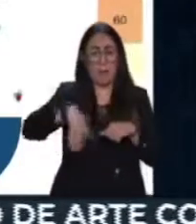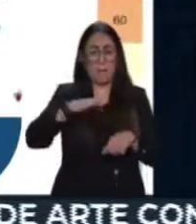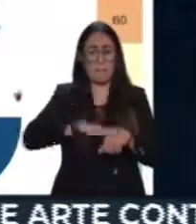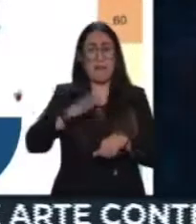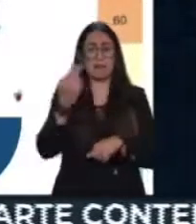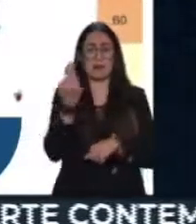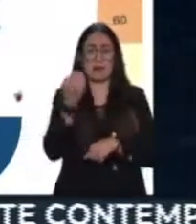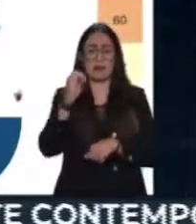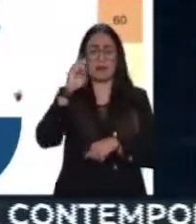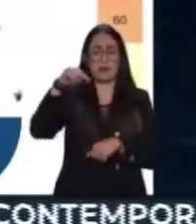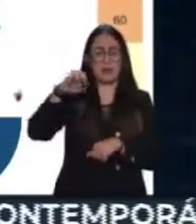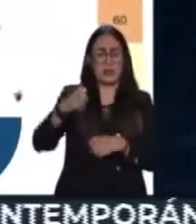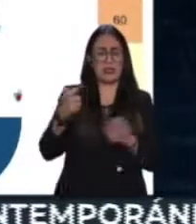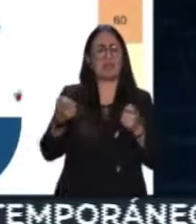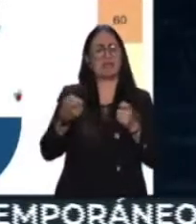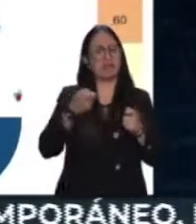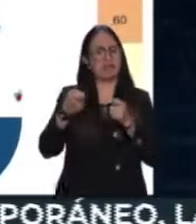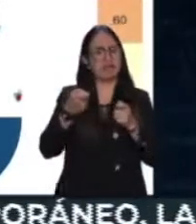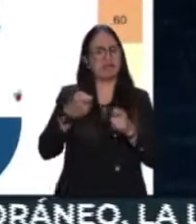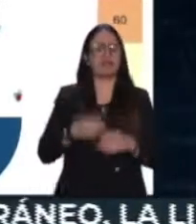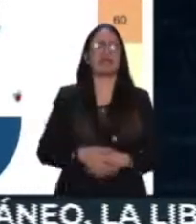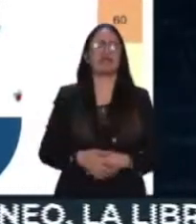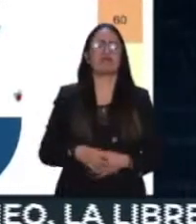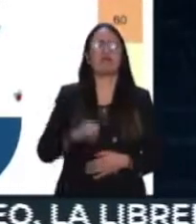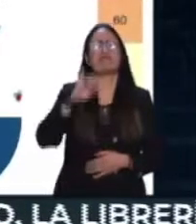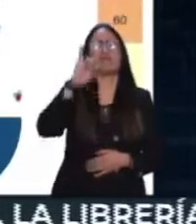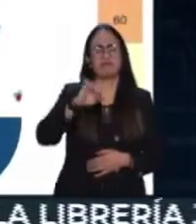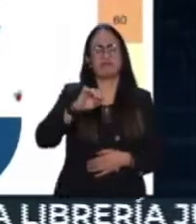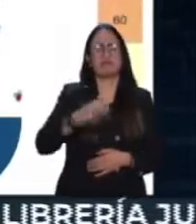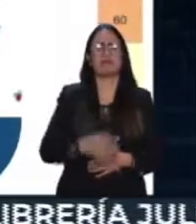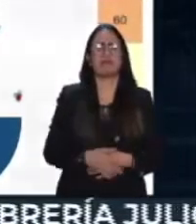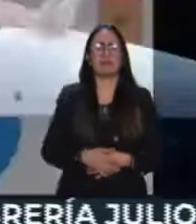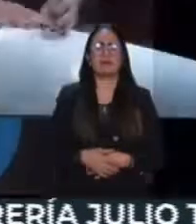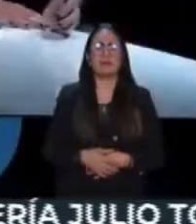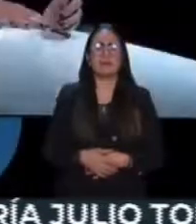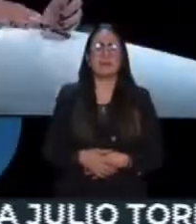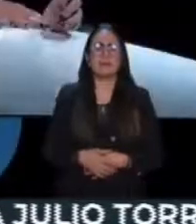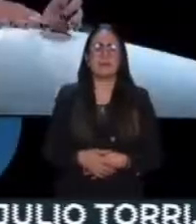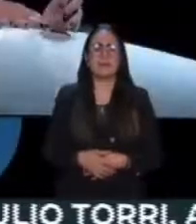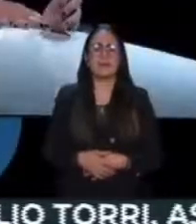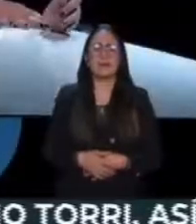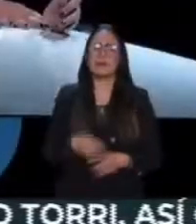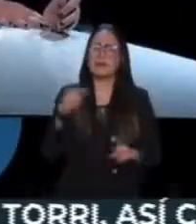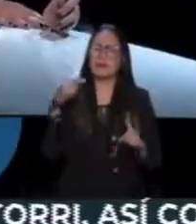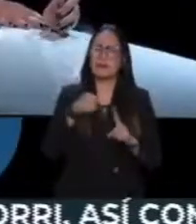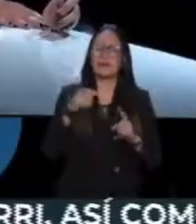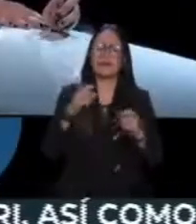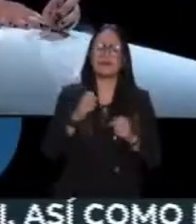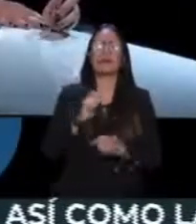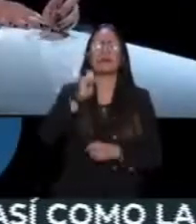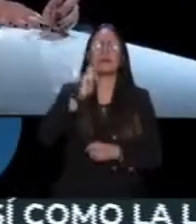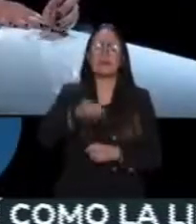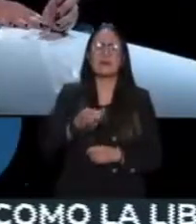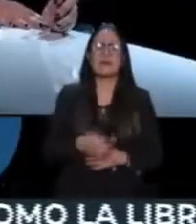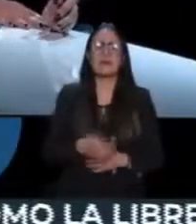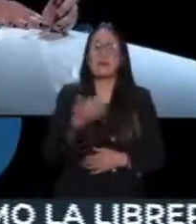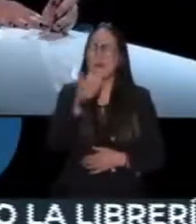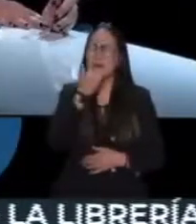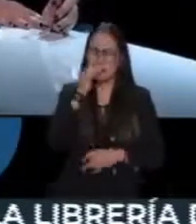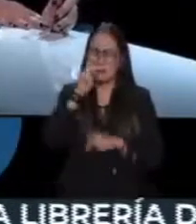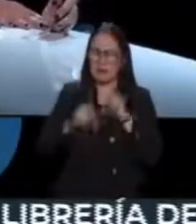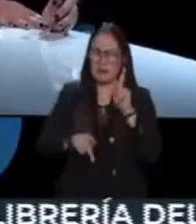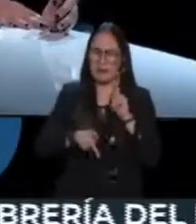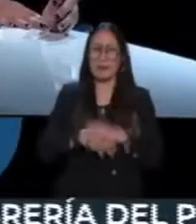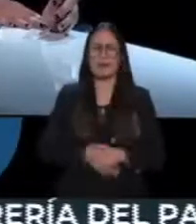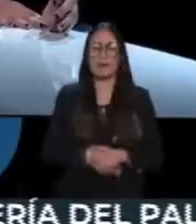Bueno, Con utilización de bots, desde luego, ¿no? Esta es la parte exactamente, importante. pero aquí la parte más importante, perdón que te interrumpa, es que creo que